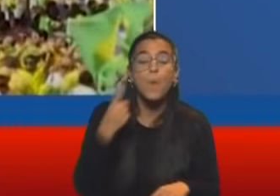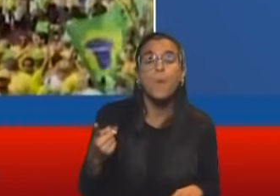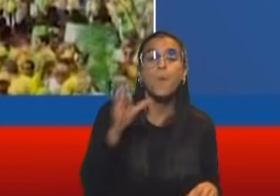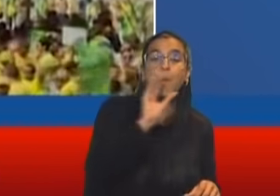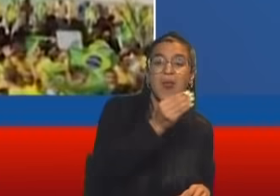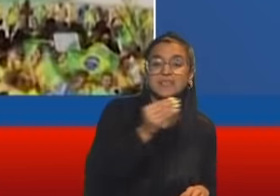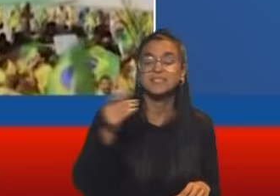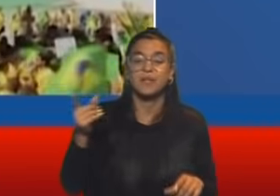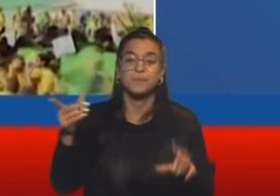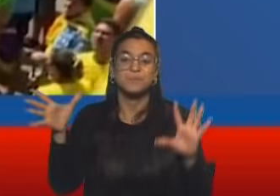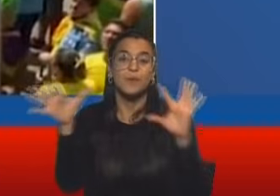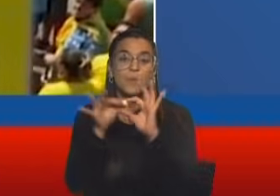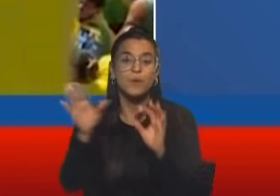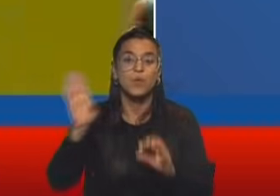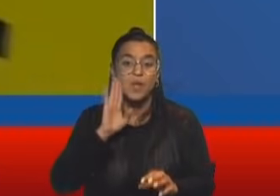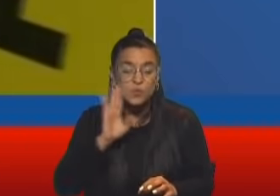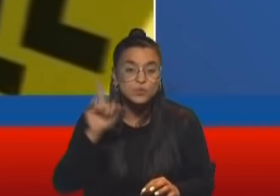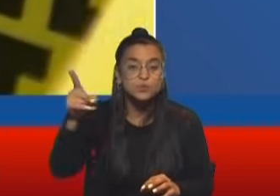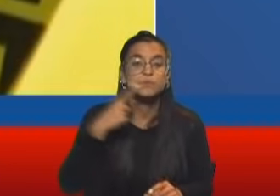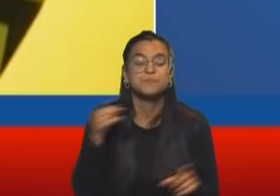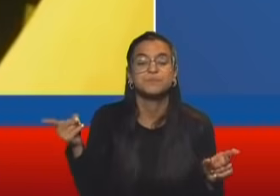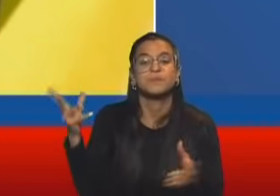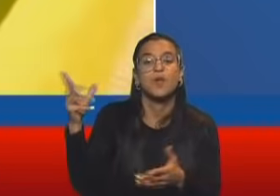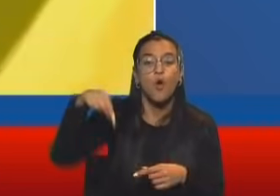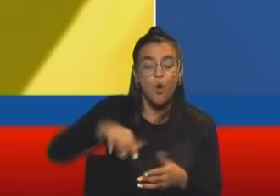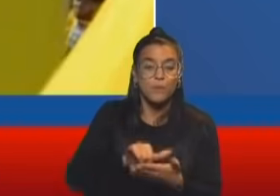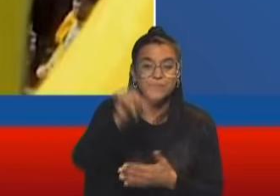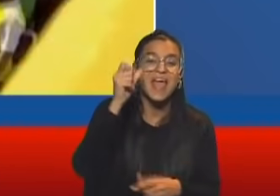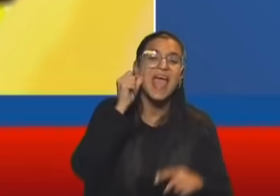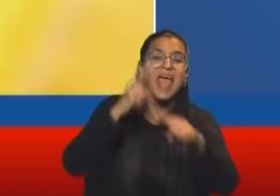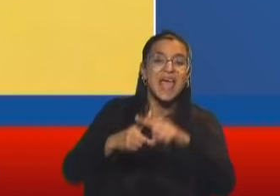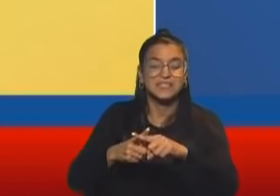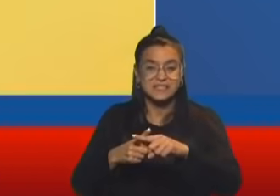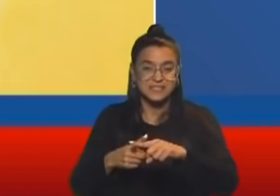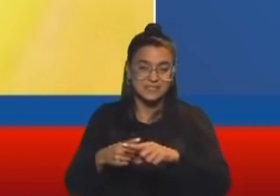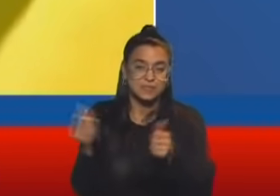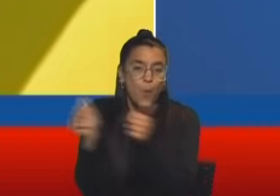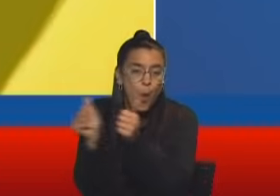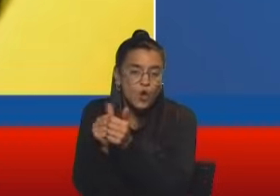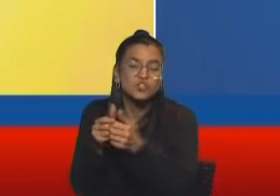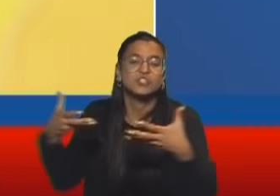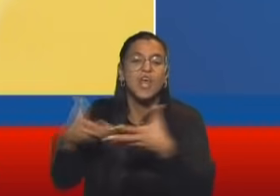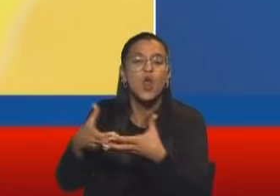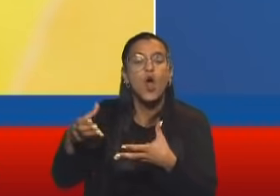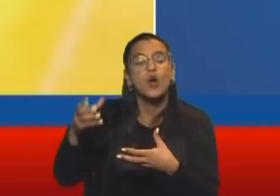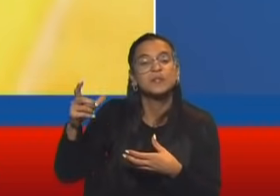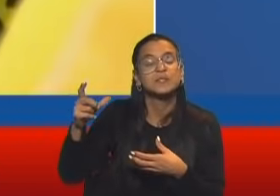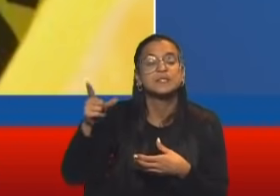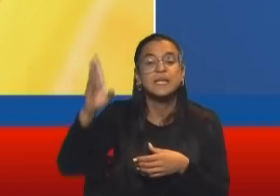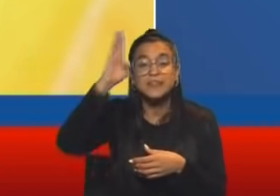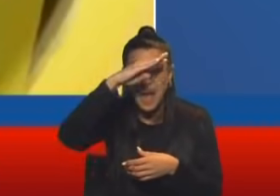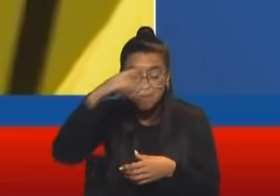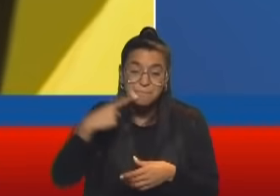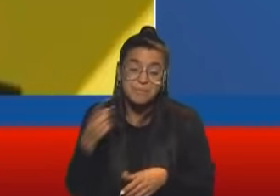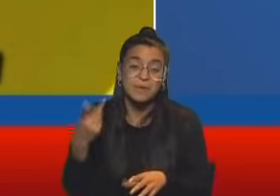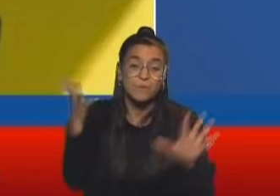con Estados Unidos, porque incluso hoy fue detenido en el aeropuerto un ex vocero de Trump que había estado participando en una jornada de ultraderecha allí